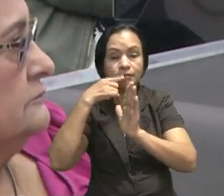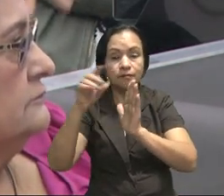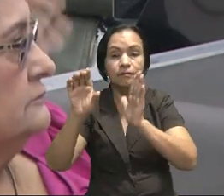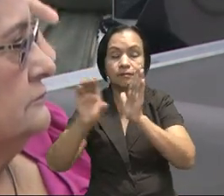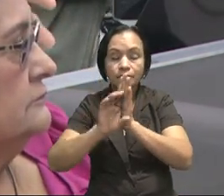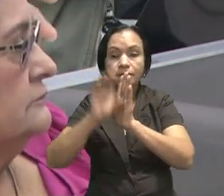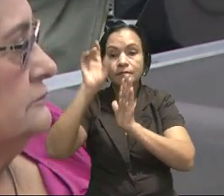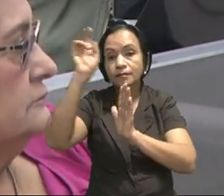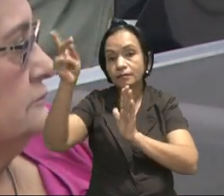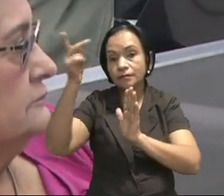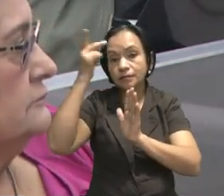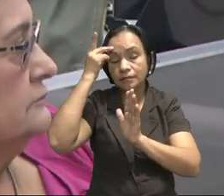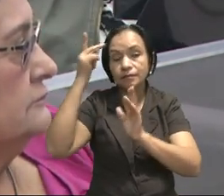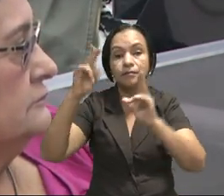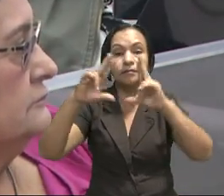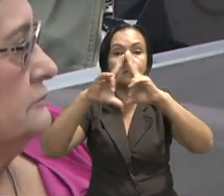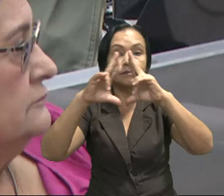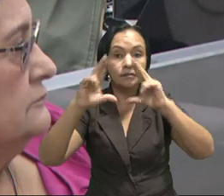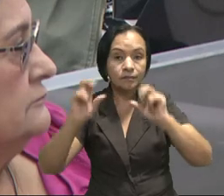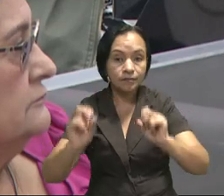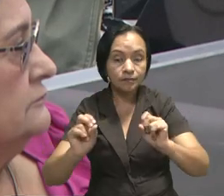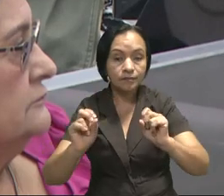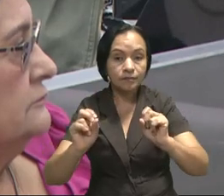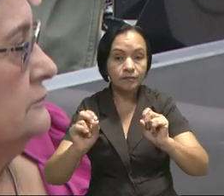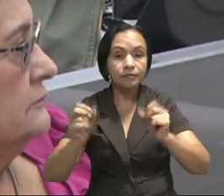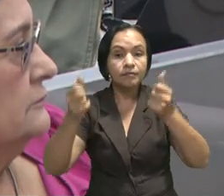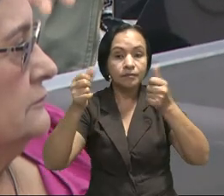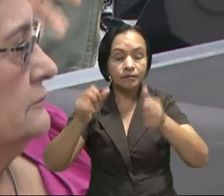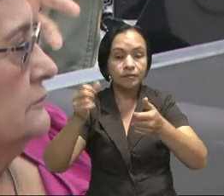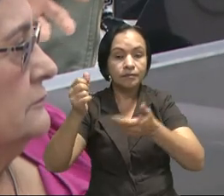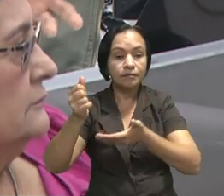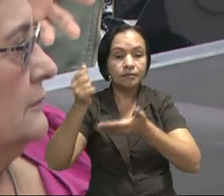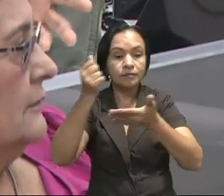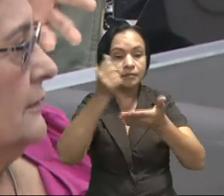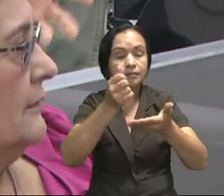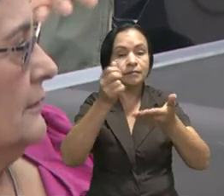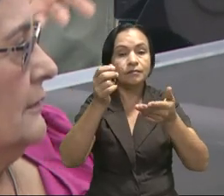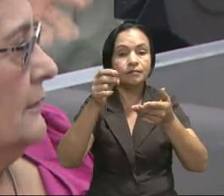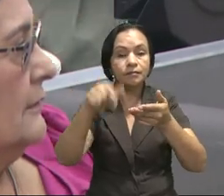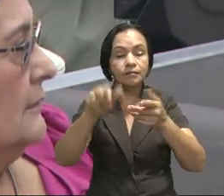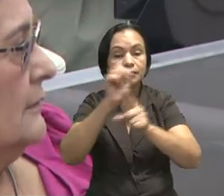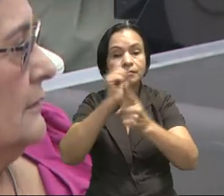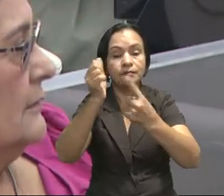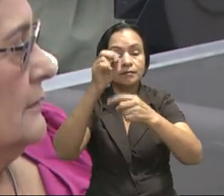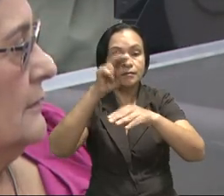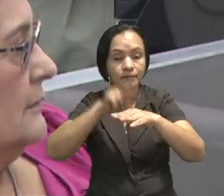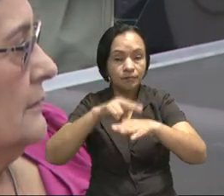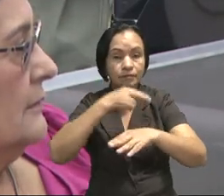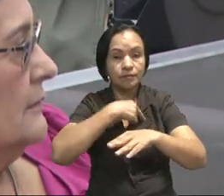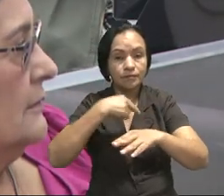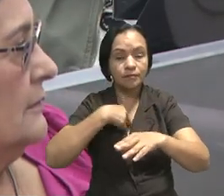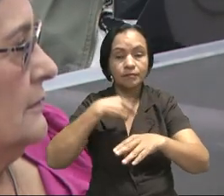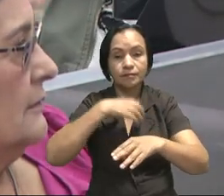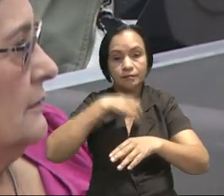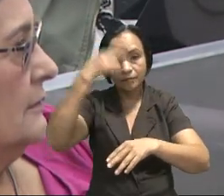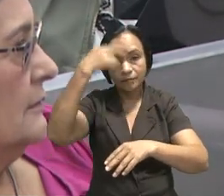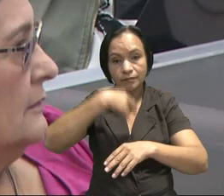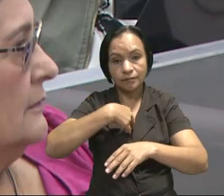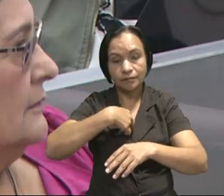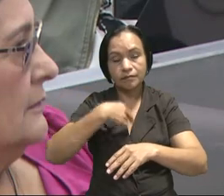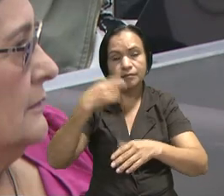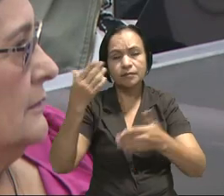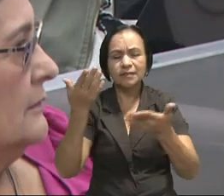Constitución Política de la República de Nicaragua otorga a este poder del Estado. Probablemente